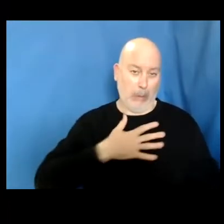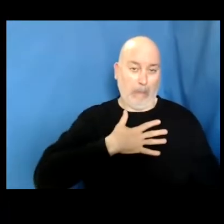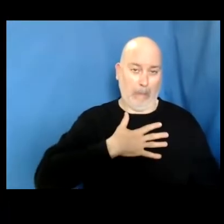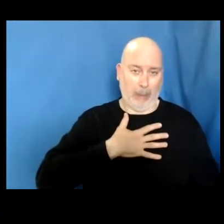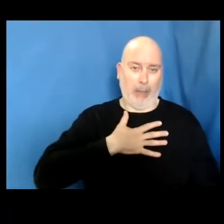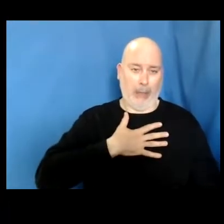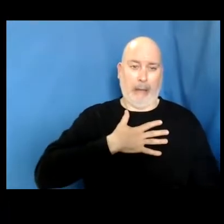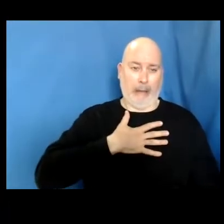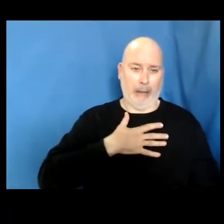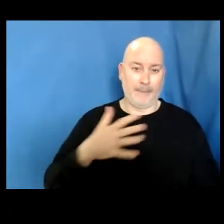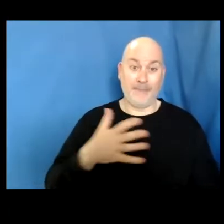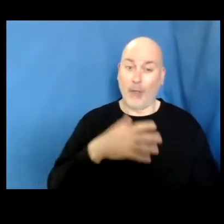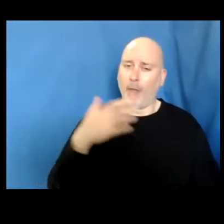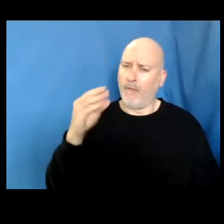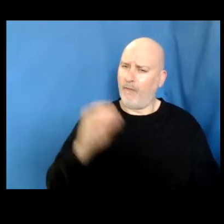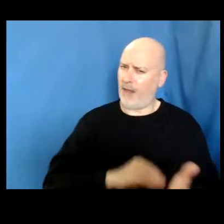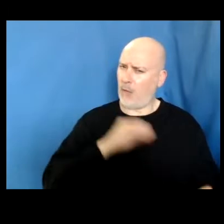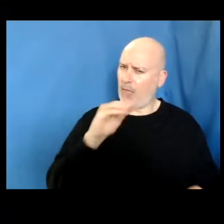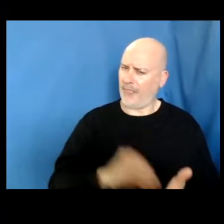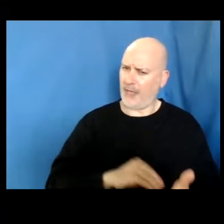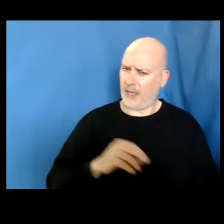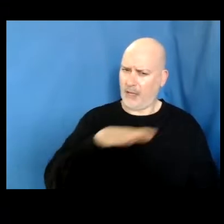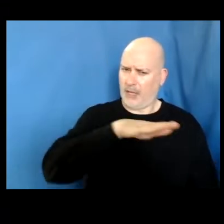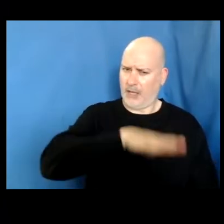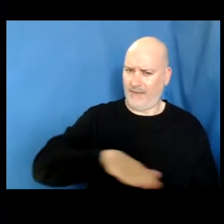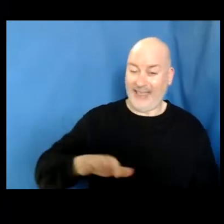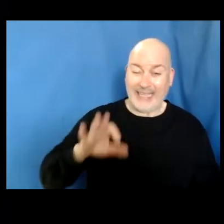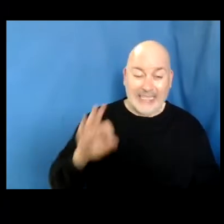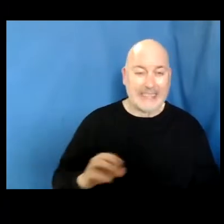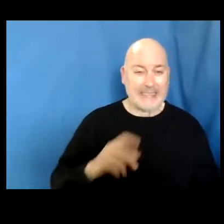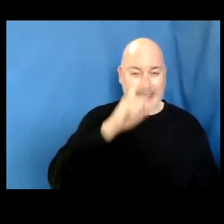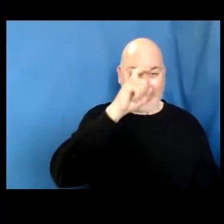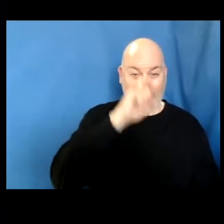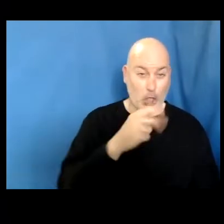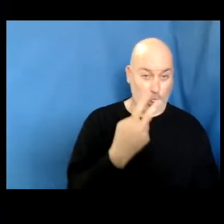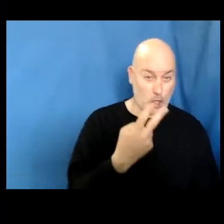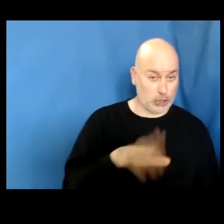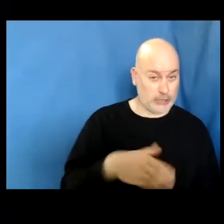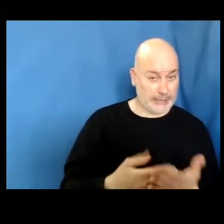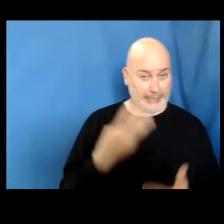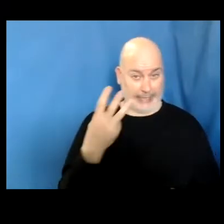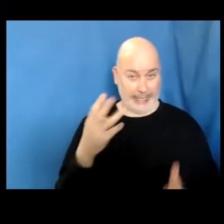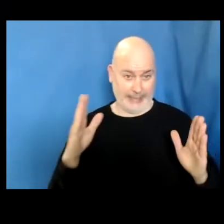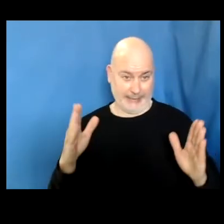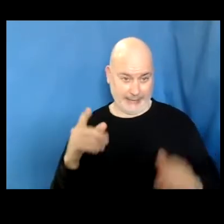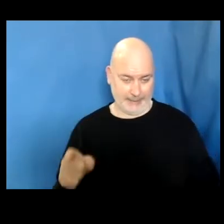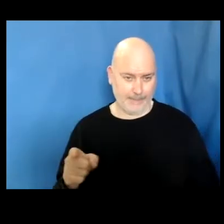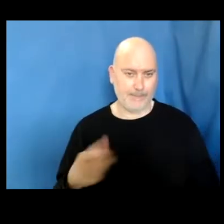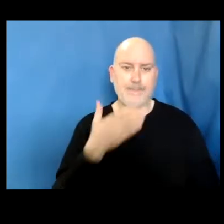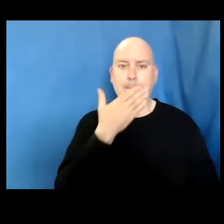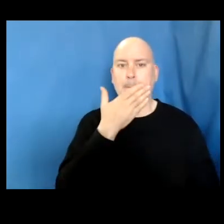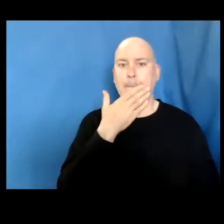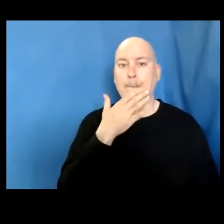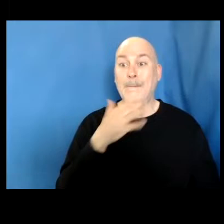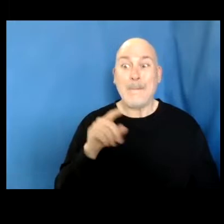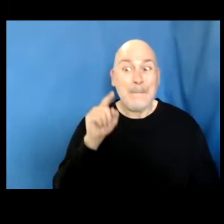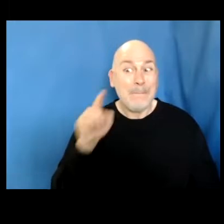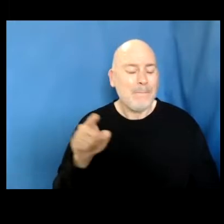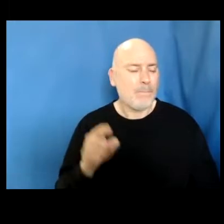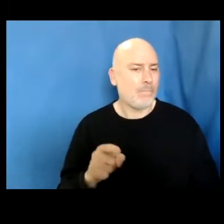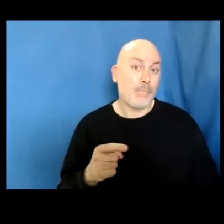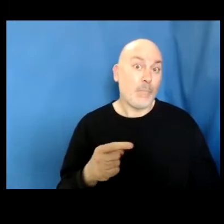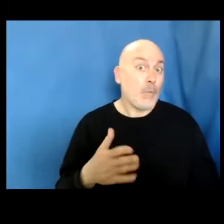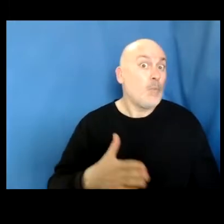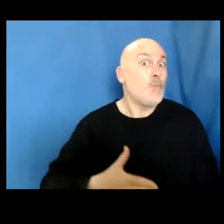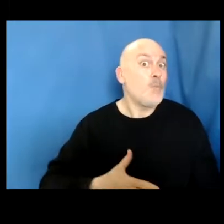Son muy frecuentes en la infancia, sobre todo en niños entre 2 y 3 años. Acostumbran a aparecer después